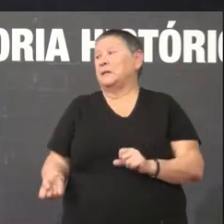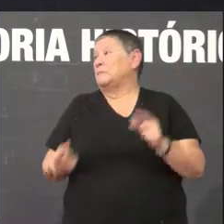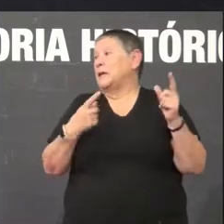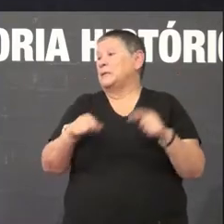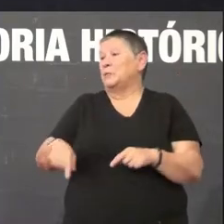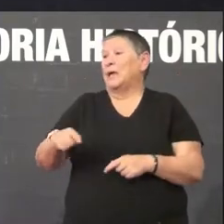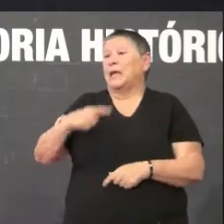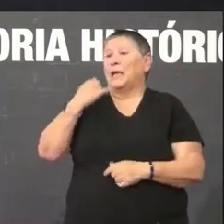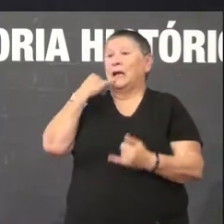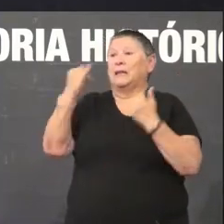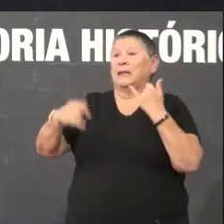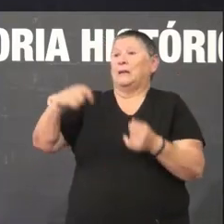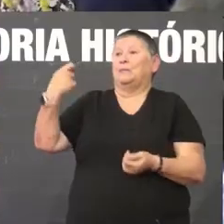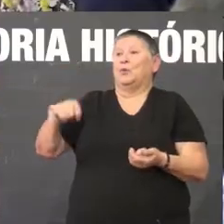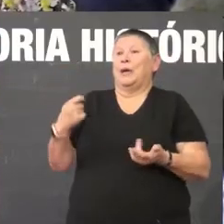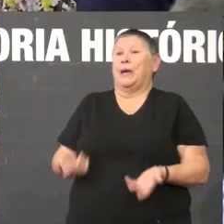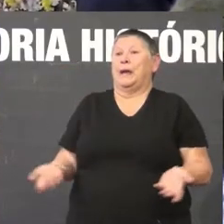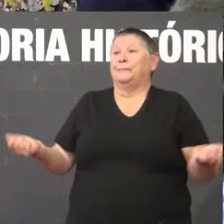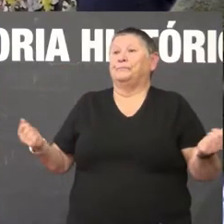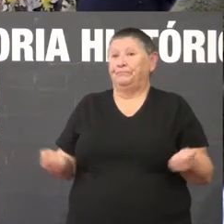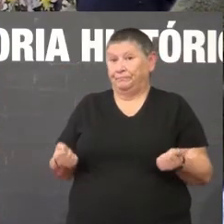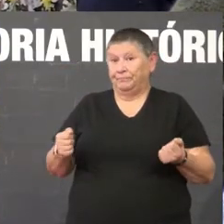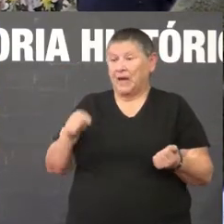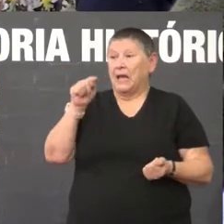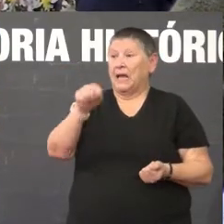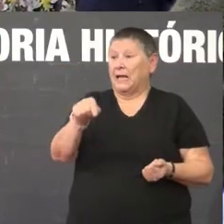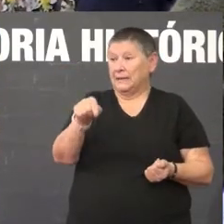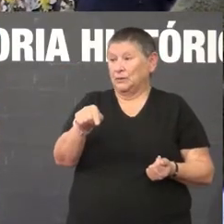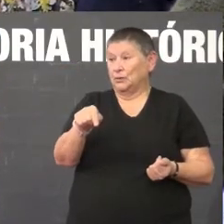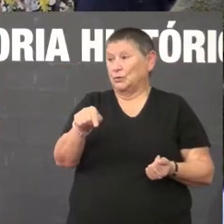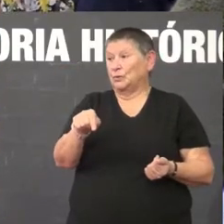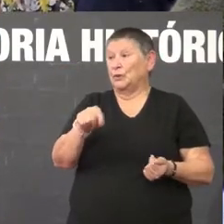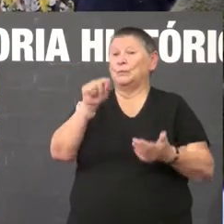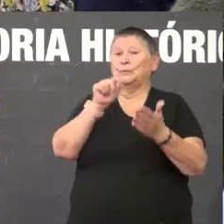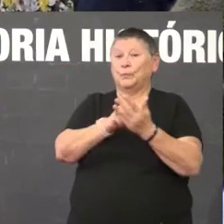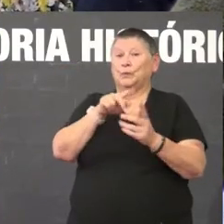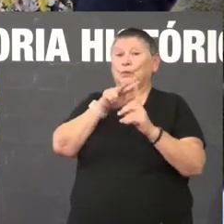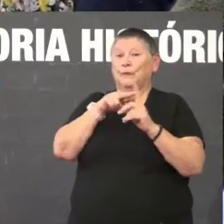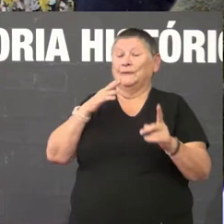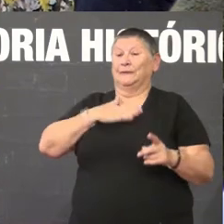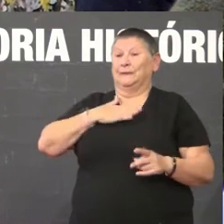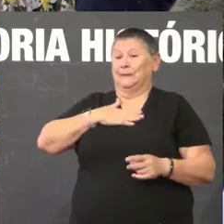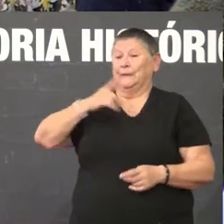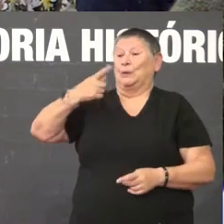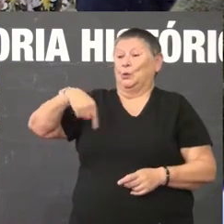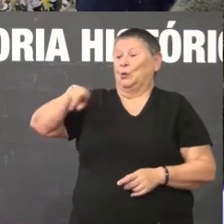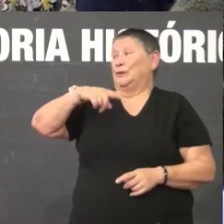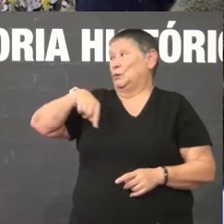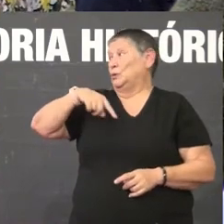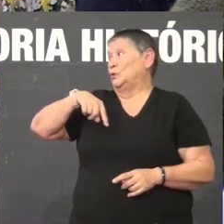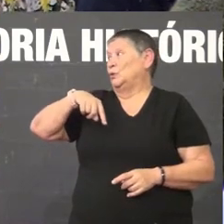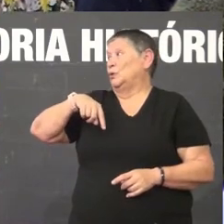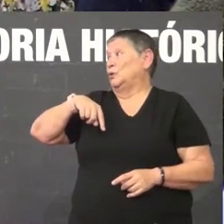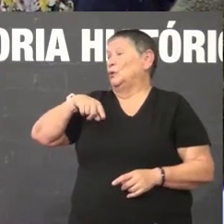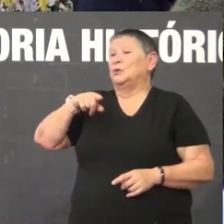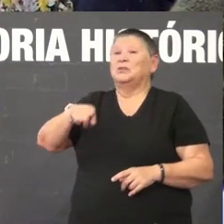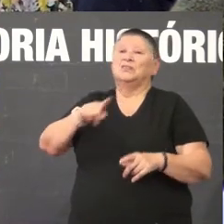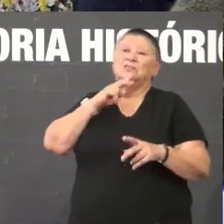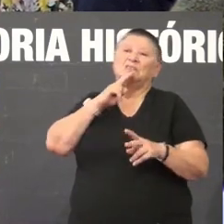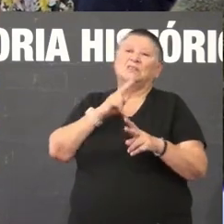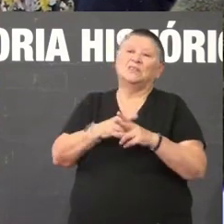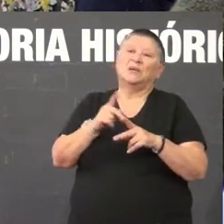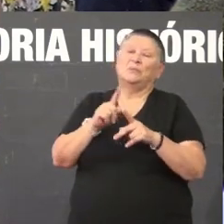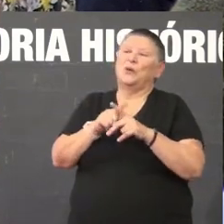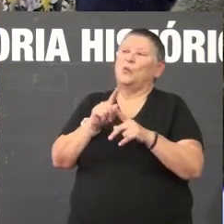electricidade. Bueno, pois isto é, desde o noso punto de vista, un tratamento